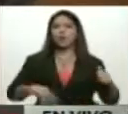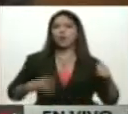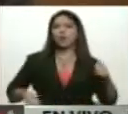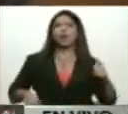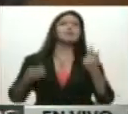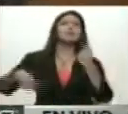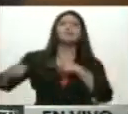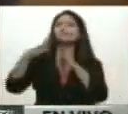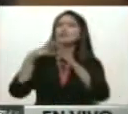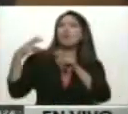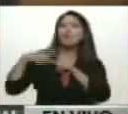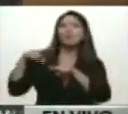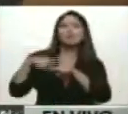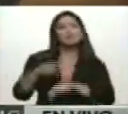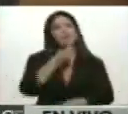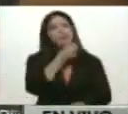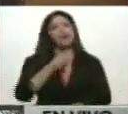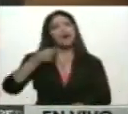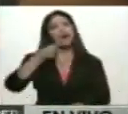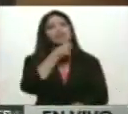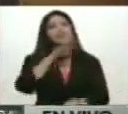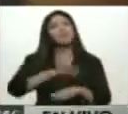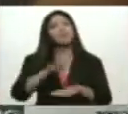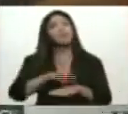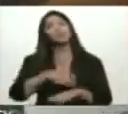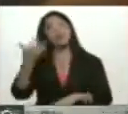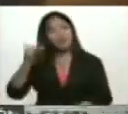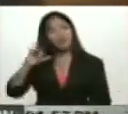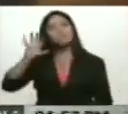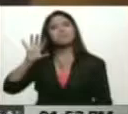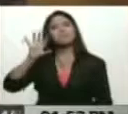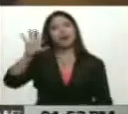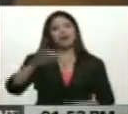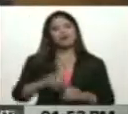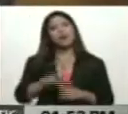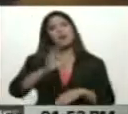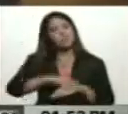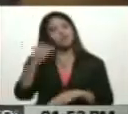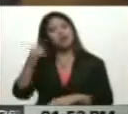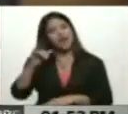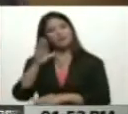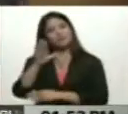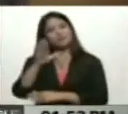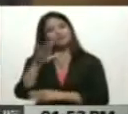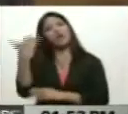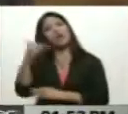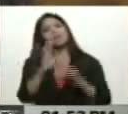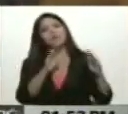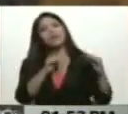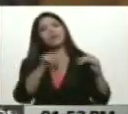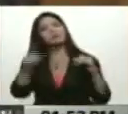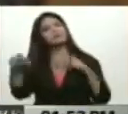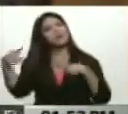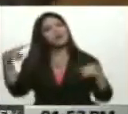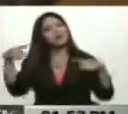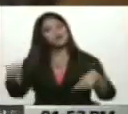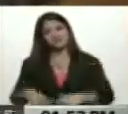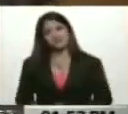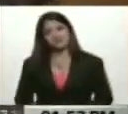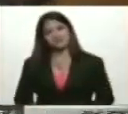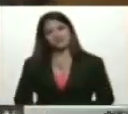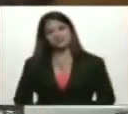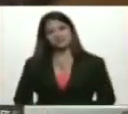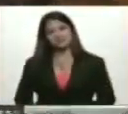que todos los niños canten porque tenemos patria porque tenemos futuro y porque hay esperanza en esta música